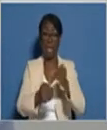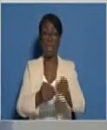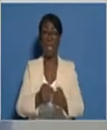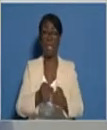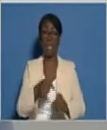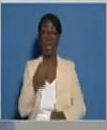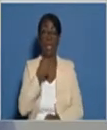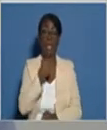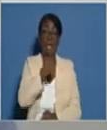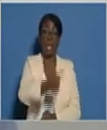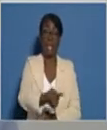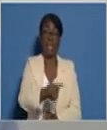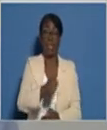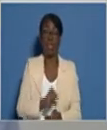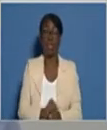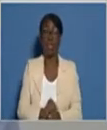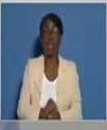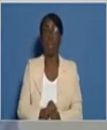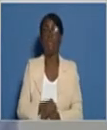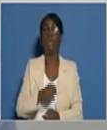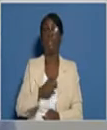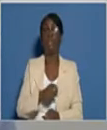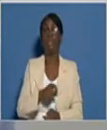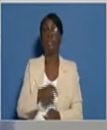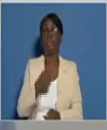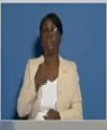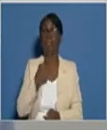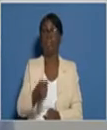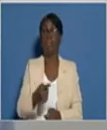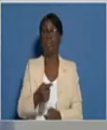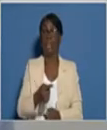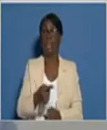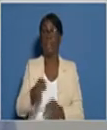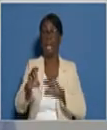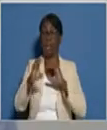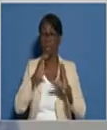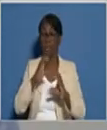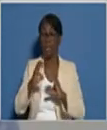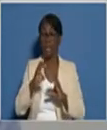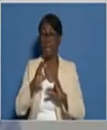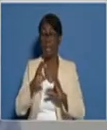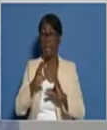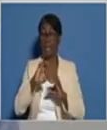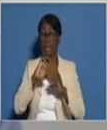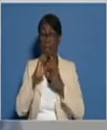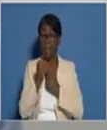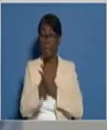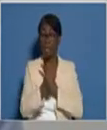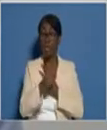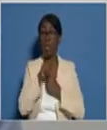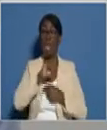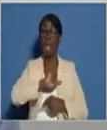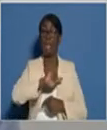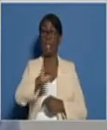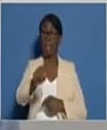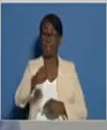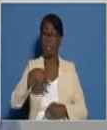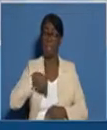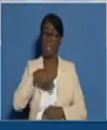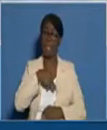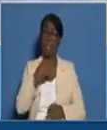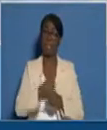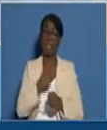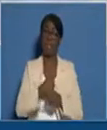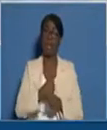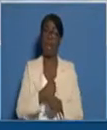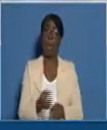he señalado, deberán extender dicha comunicación o dicha situación a este ministerio. Óigame, por acá nos